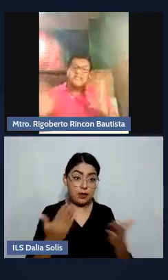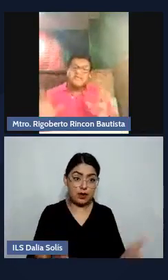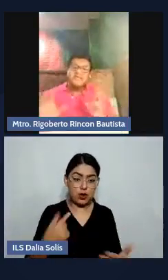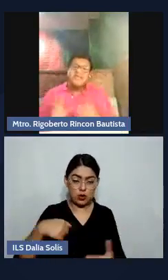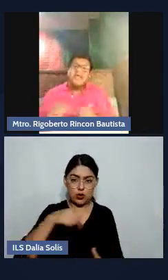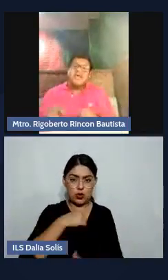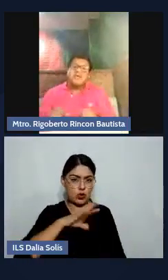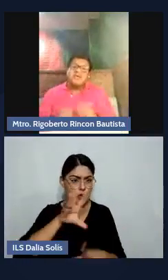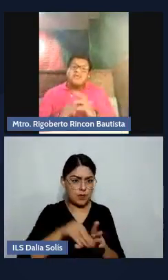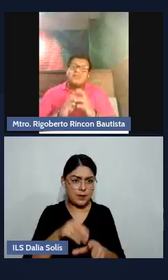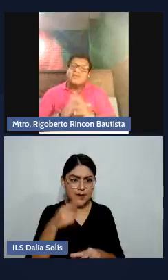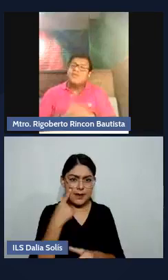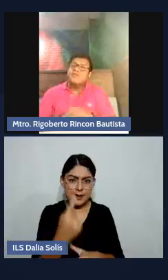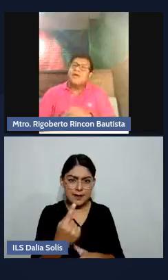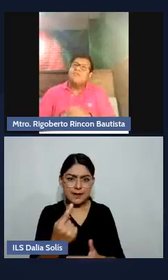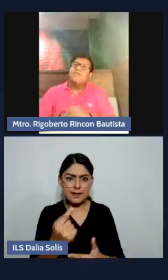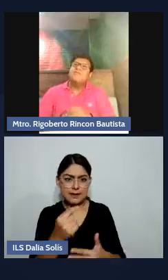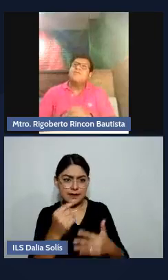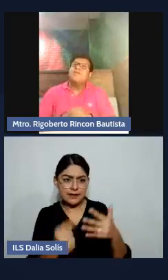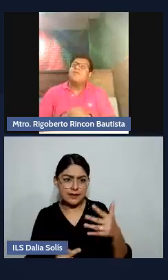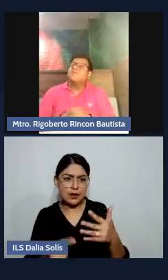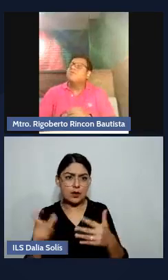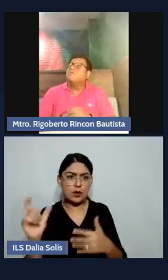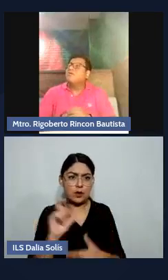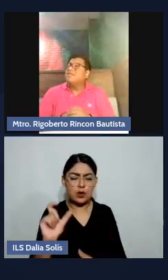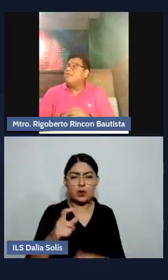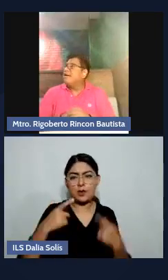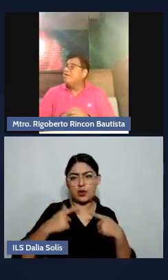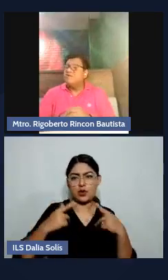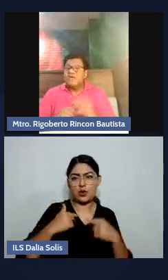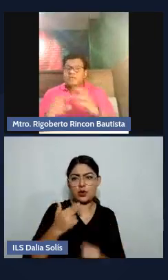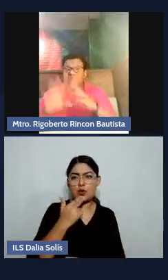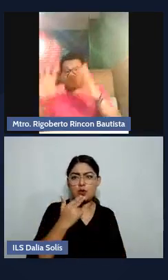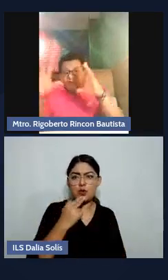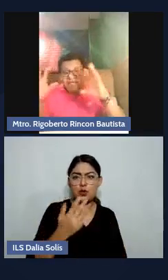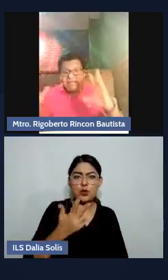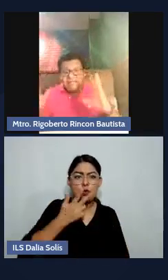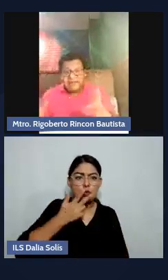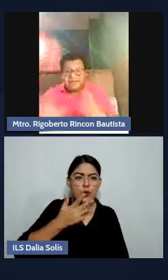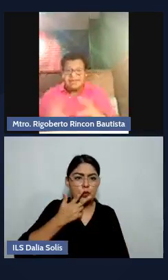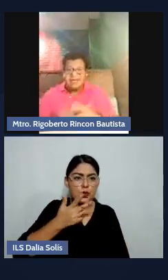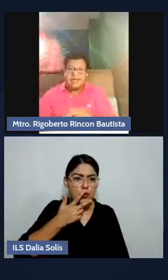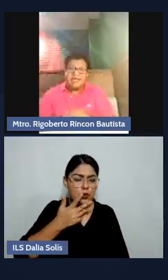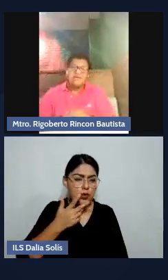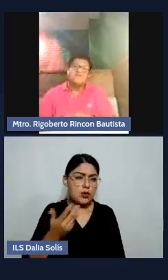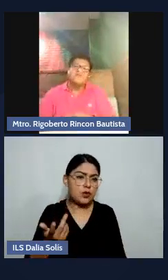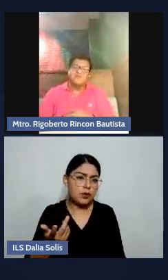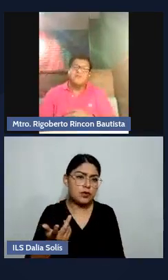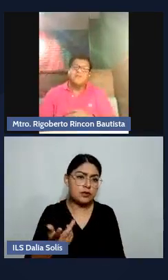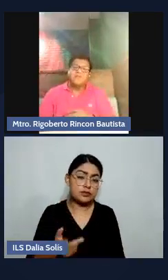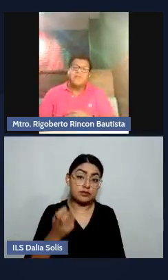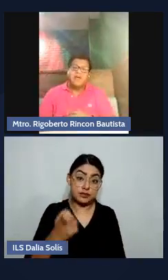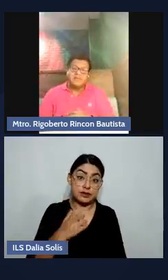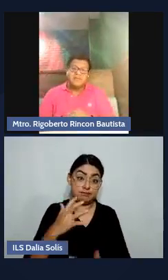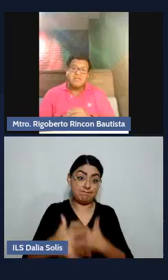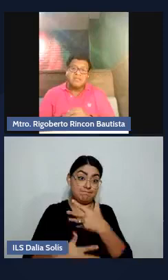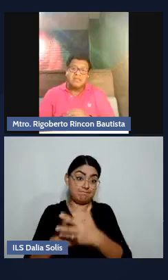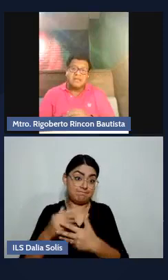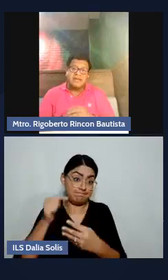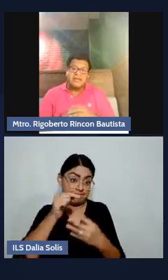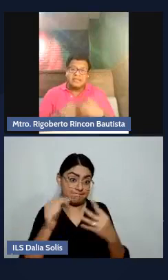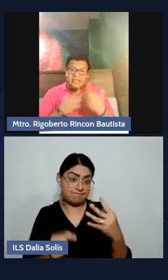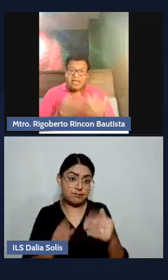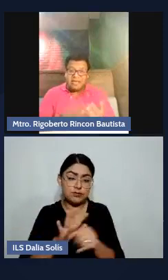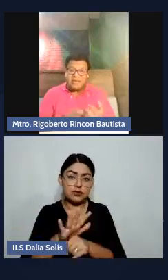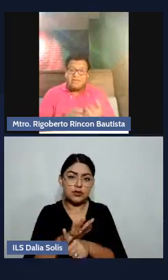todo esto, al momento del consumo del tabaco, esto es lo que impacta en el consumo. Esto es de hablar desde